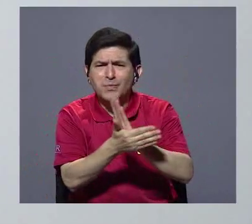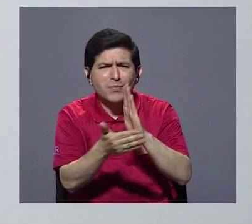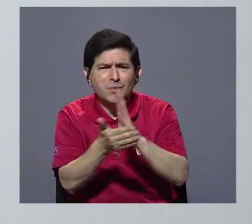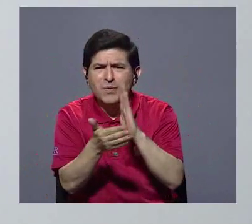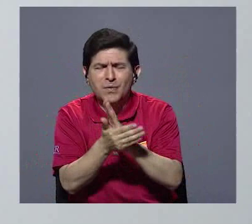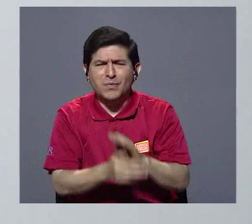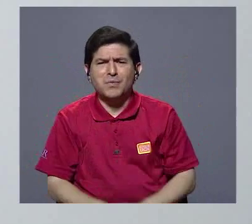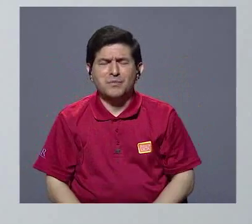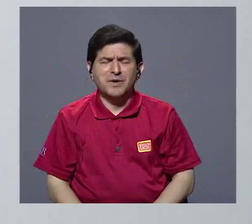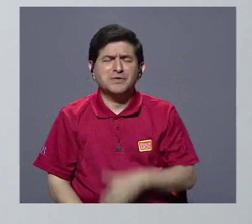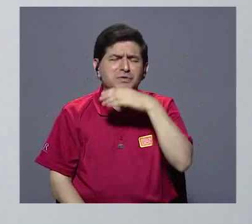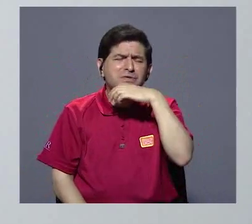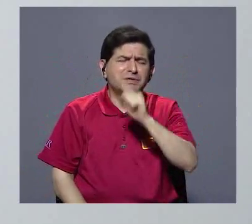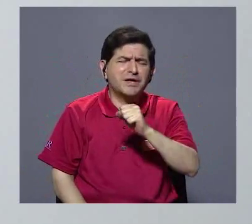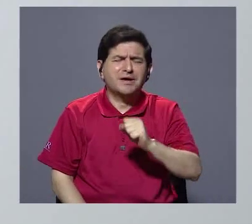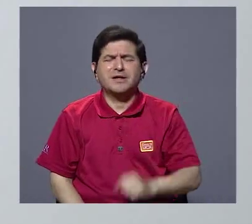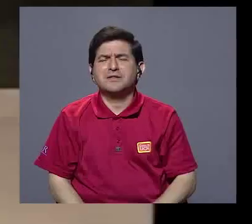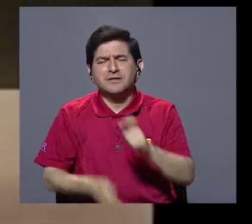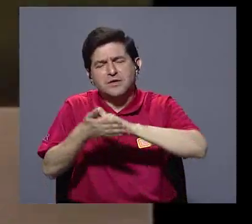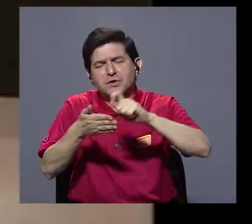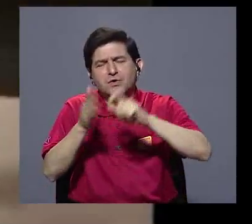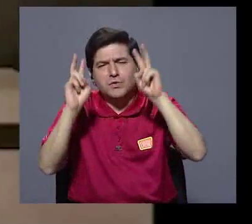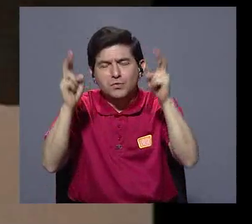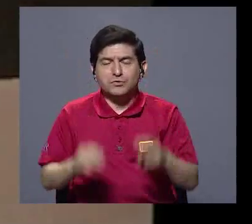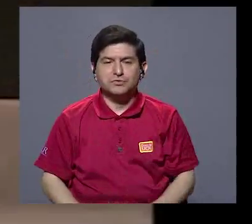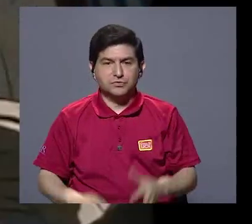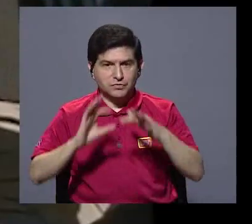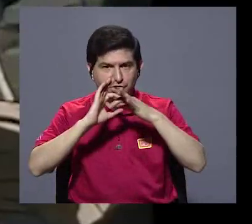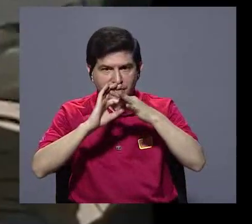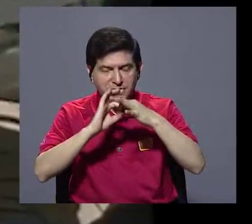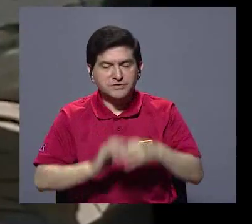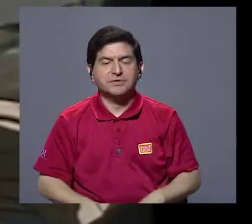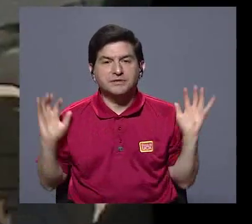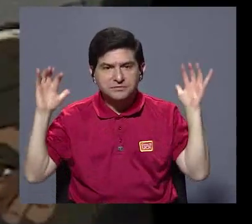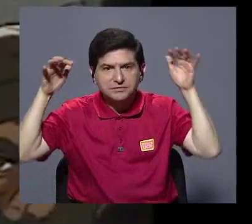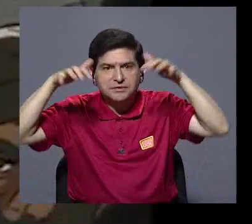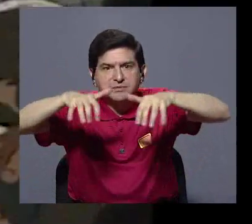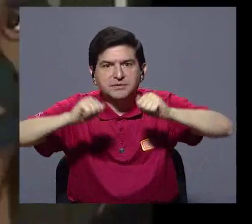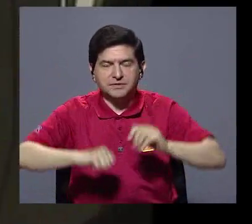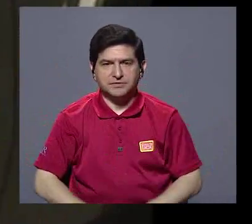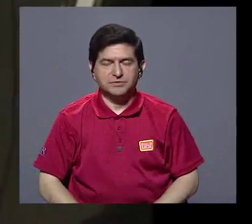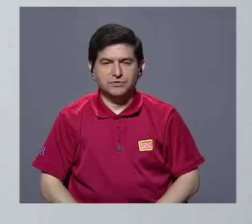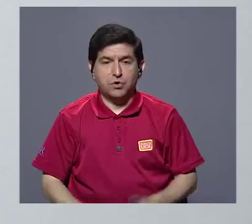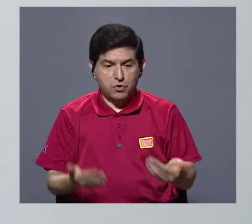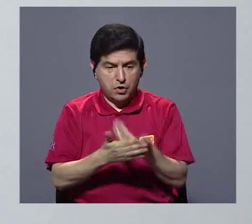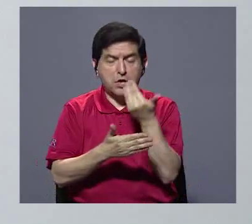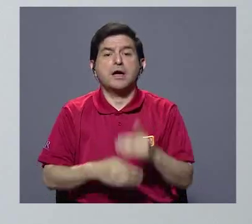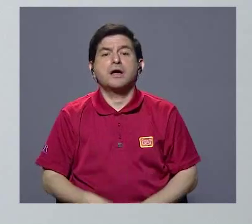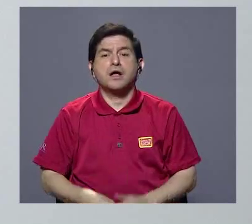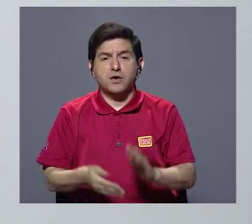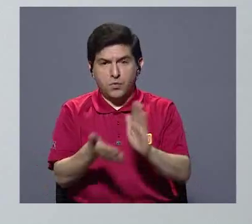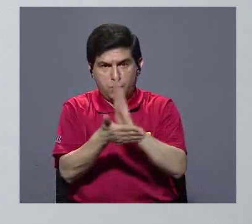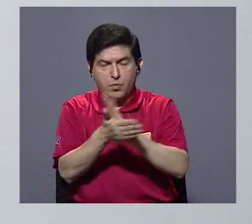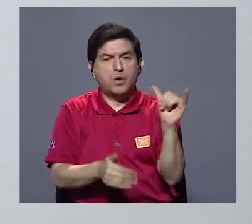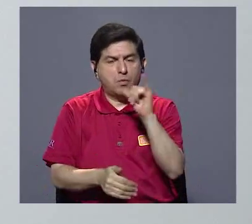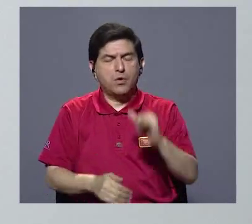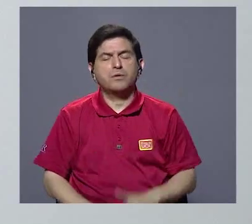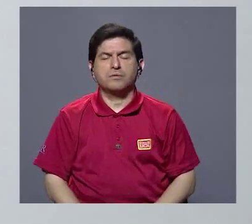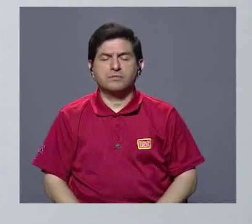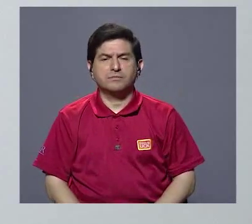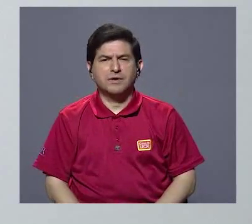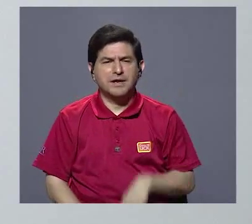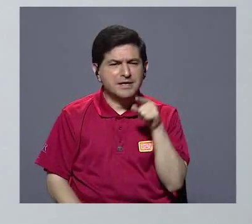de lo que se conoce como el Antiguo Testamento son relatos de migración, ¿verdad? Y en el Nuevo Testamento hay muchos más, ¿verdad?